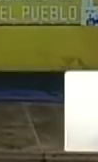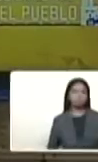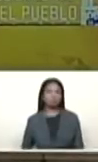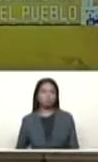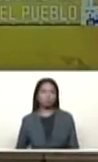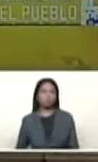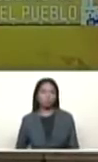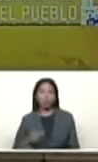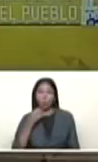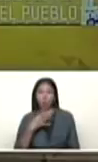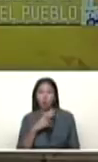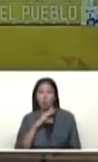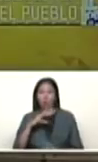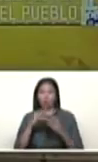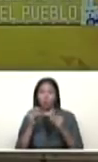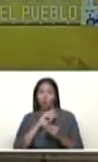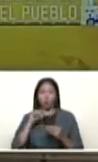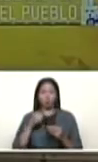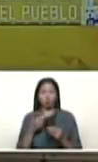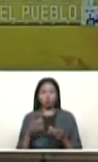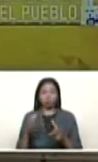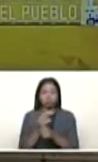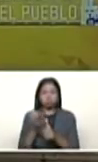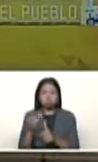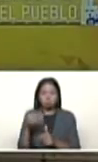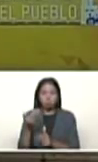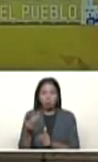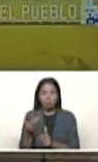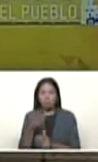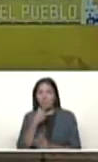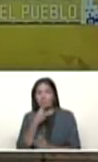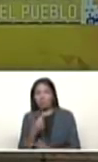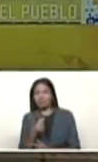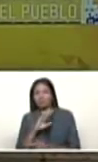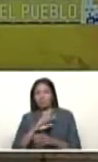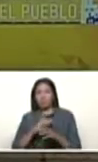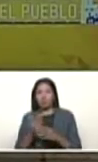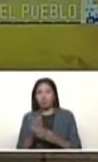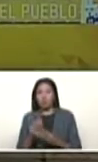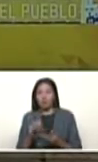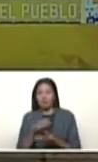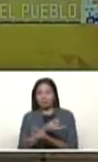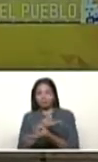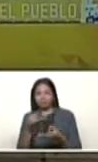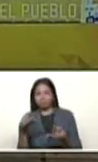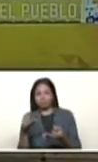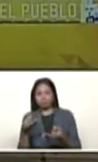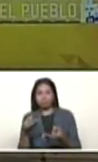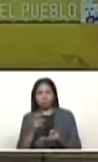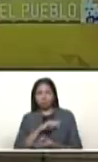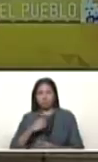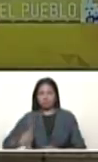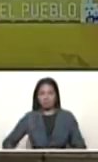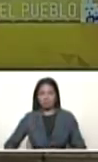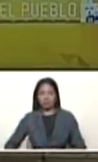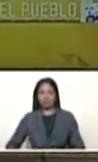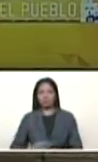Y bueno, todo lo que podamos conseguir, fácil lo conseguimos con calidad en China.